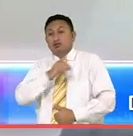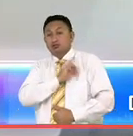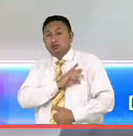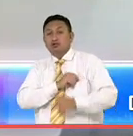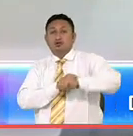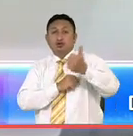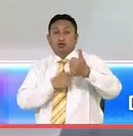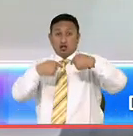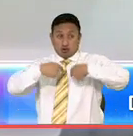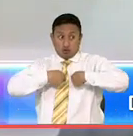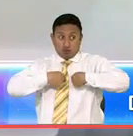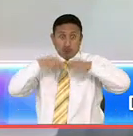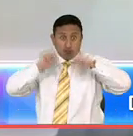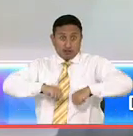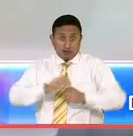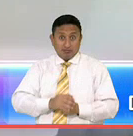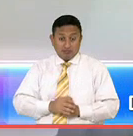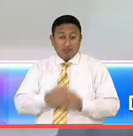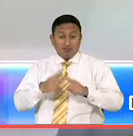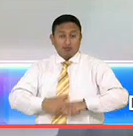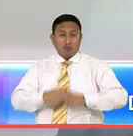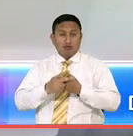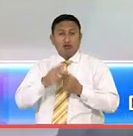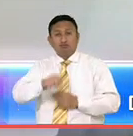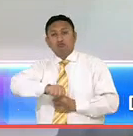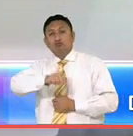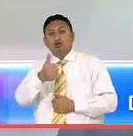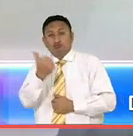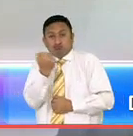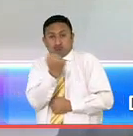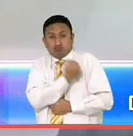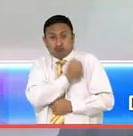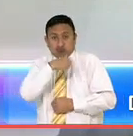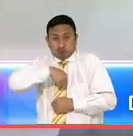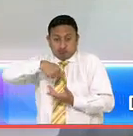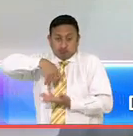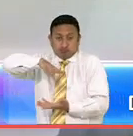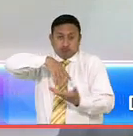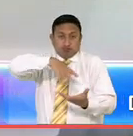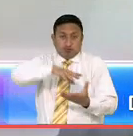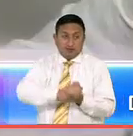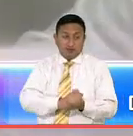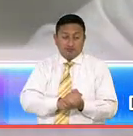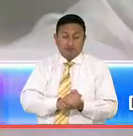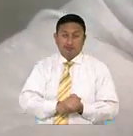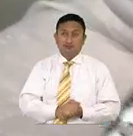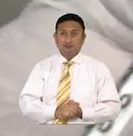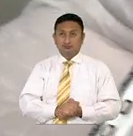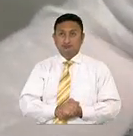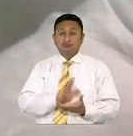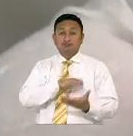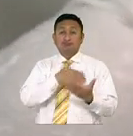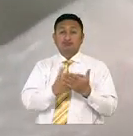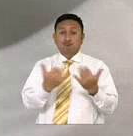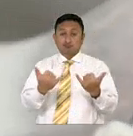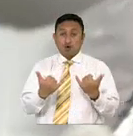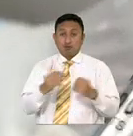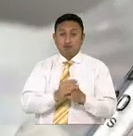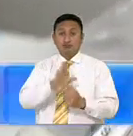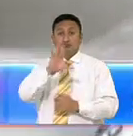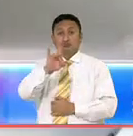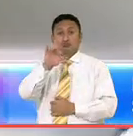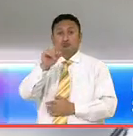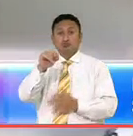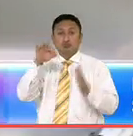nosotros por qué no empezar también a distribuir y así fortalecernos como región hasta la fecha son 89